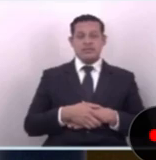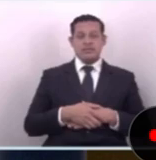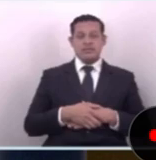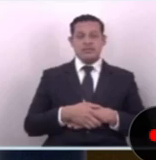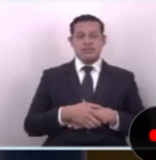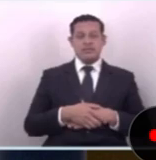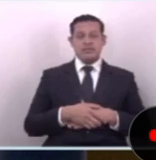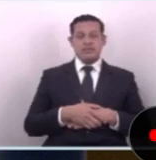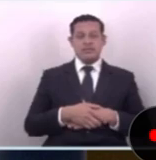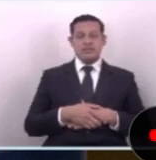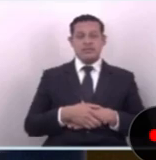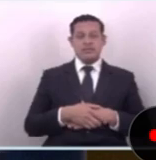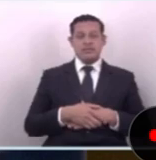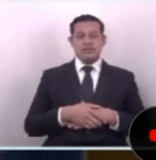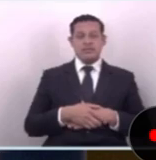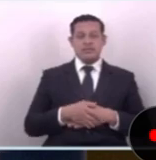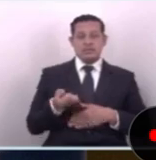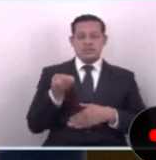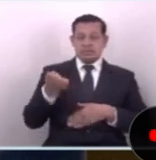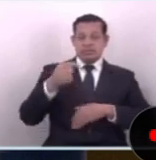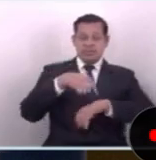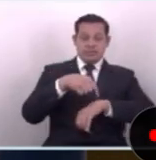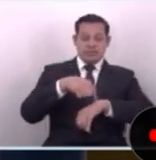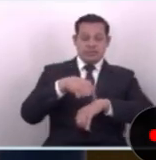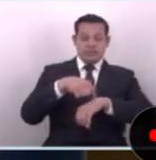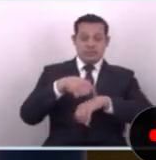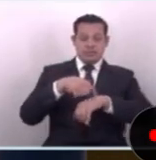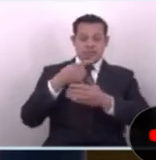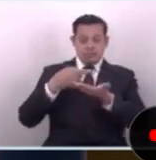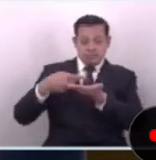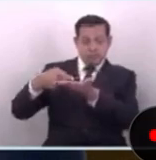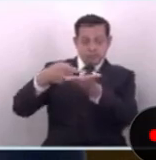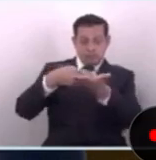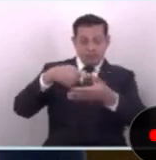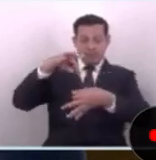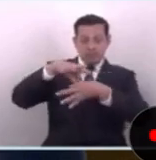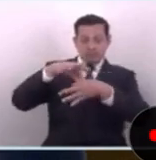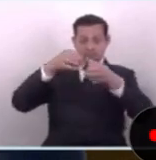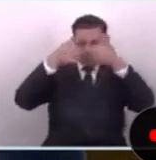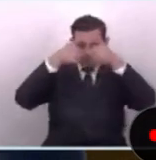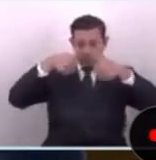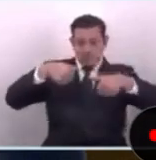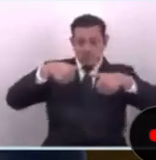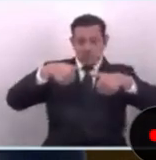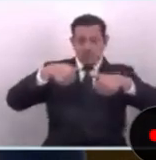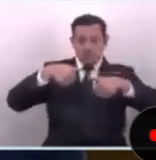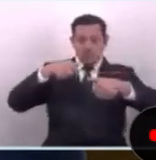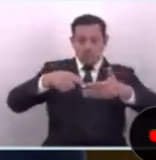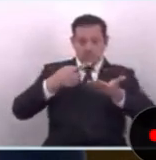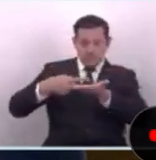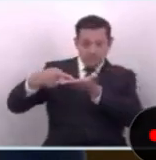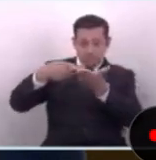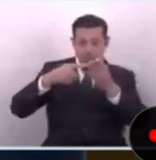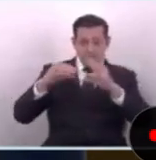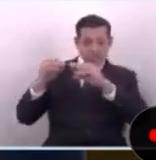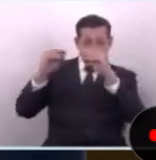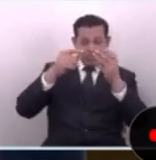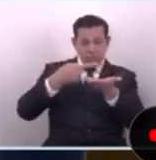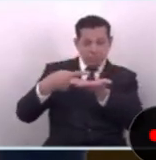presupuesto que estamos por someterlo a a aprobación estamos en esa